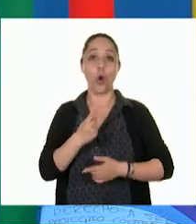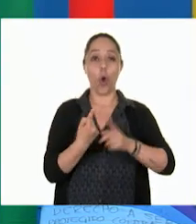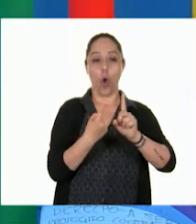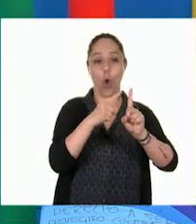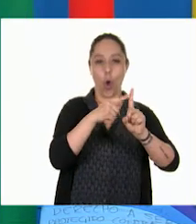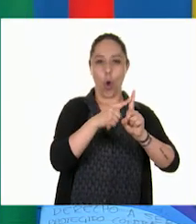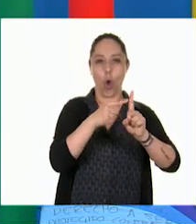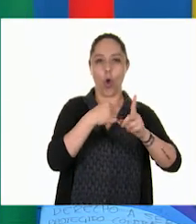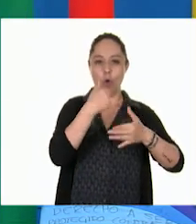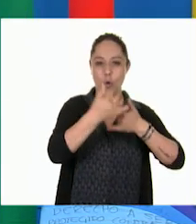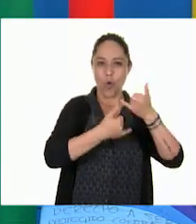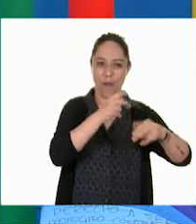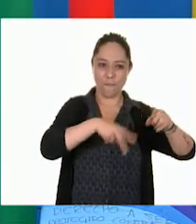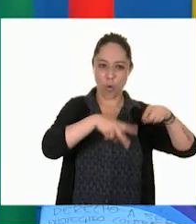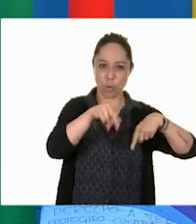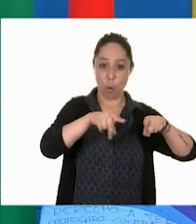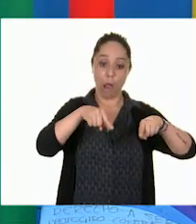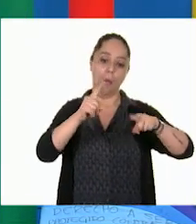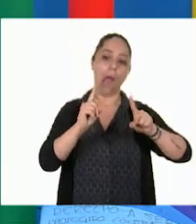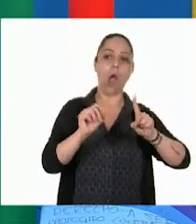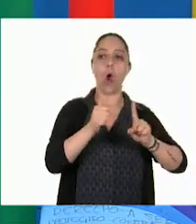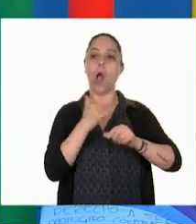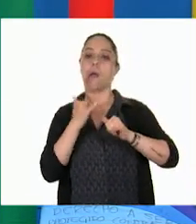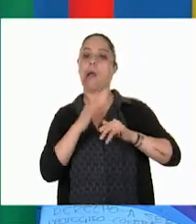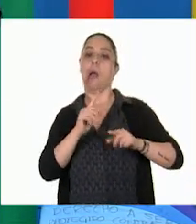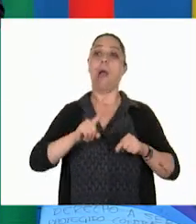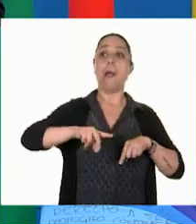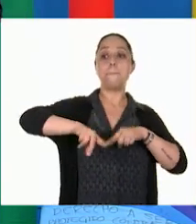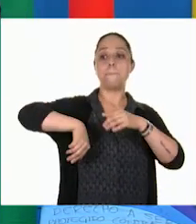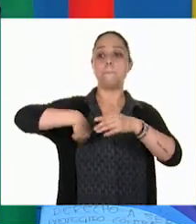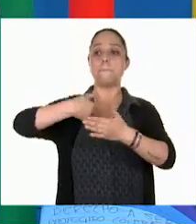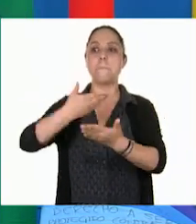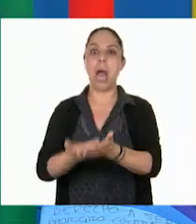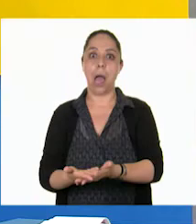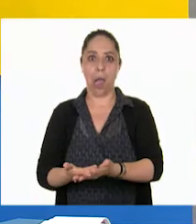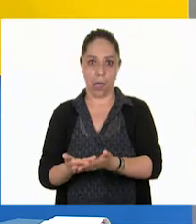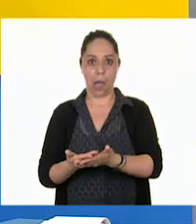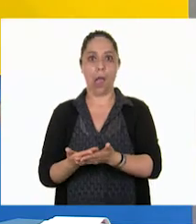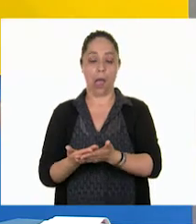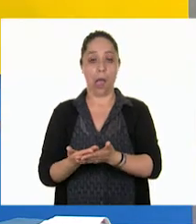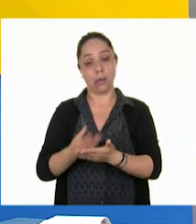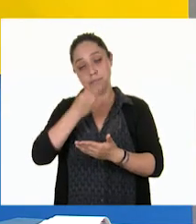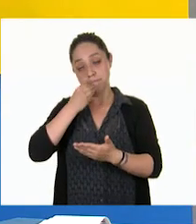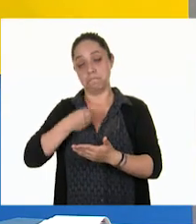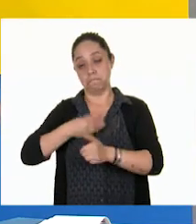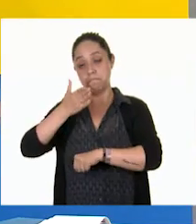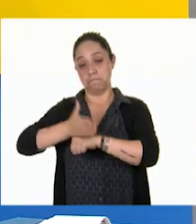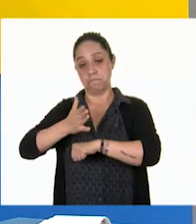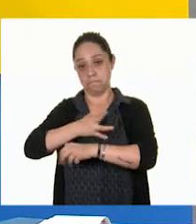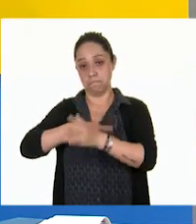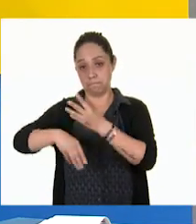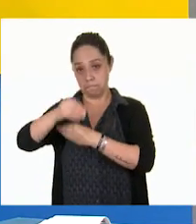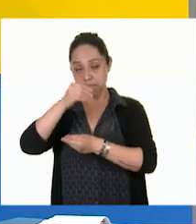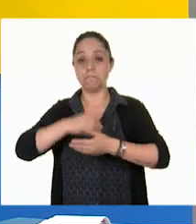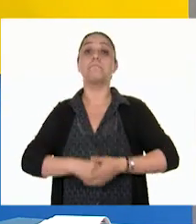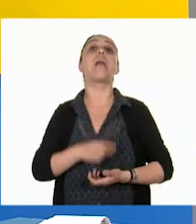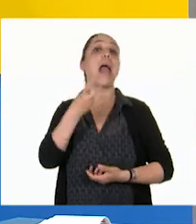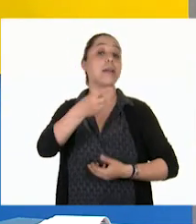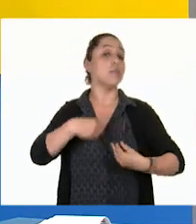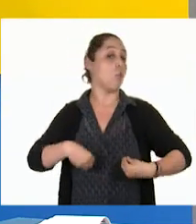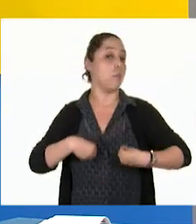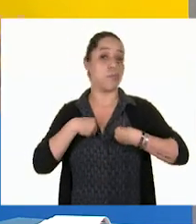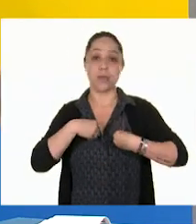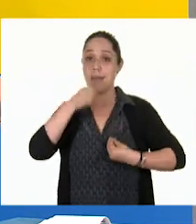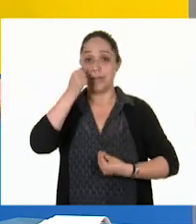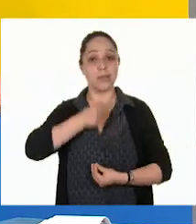otro y eso se considera una falta en el fútbol y eso amerita una sanción. Uh-huh. Asimismo, sucede en la vida